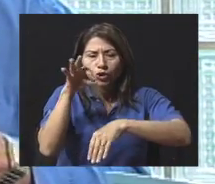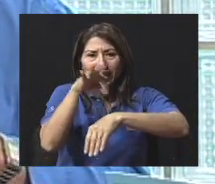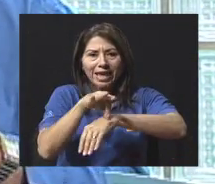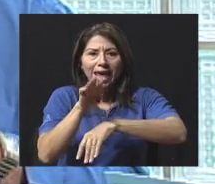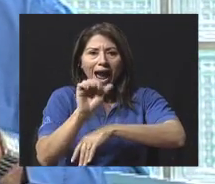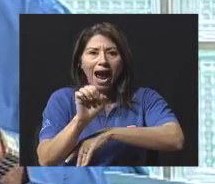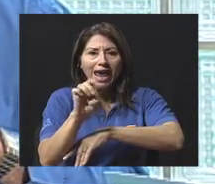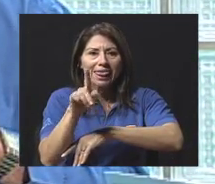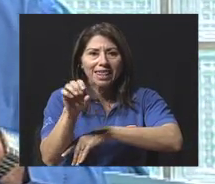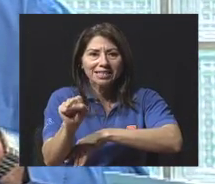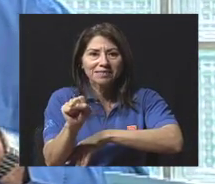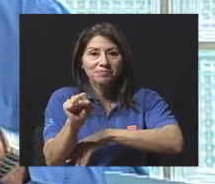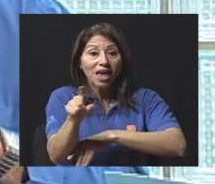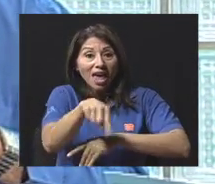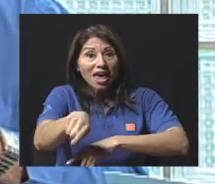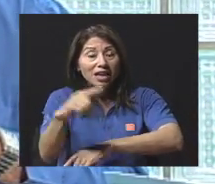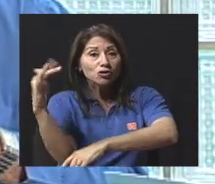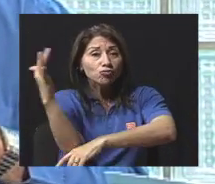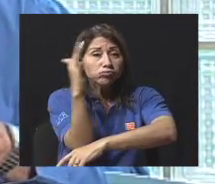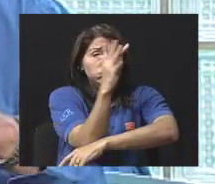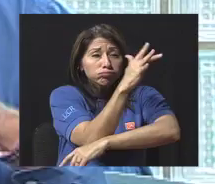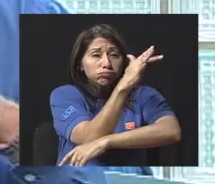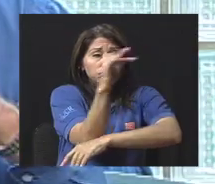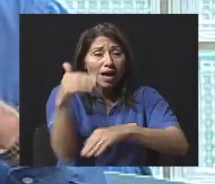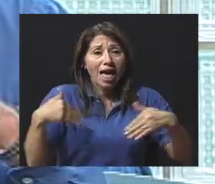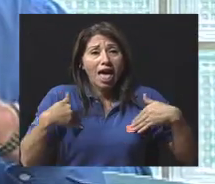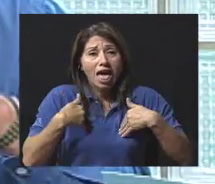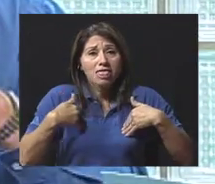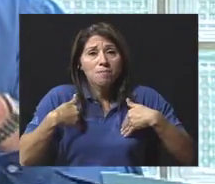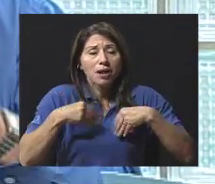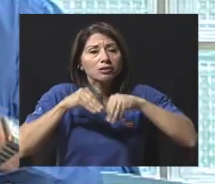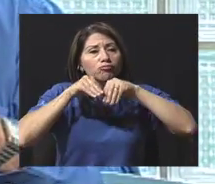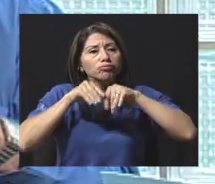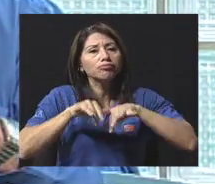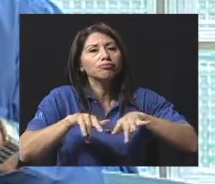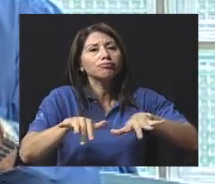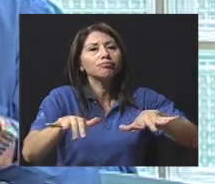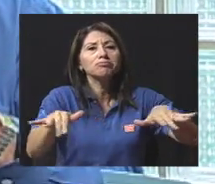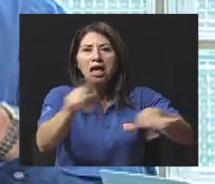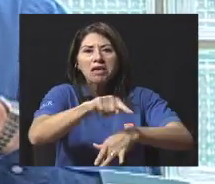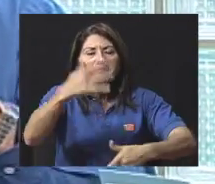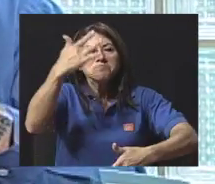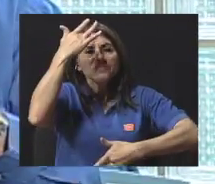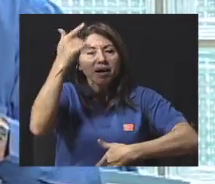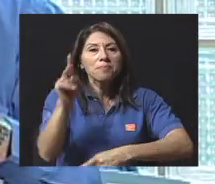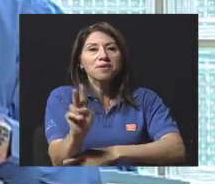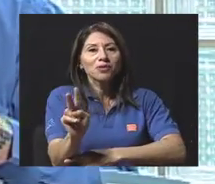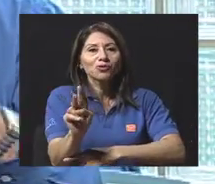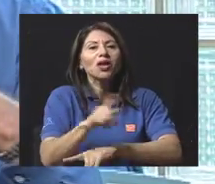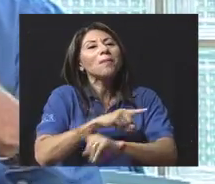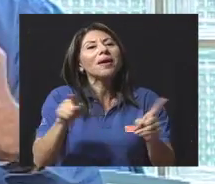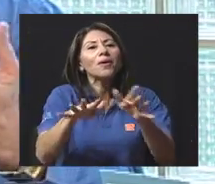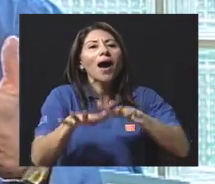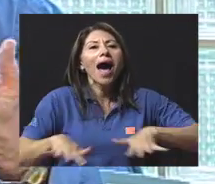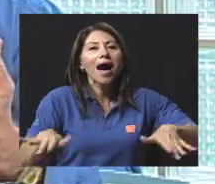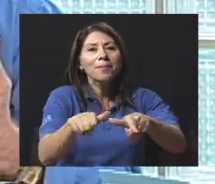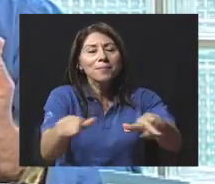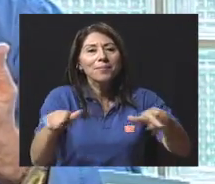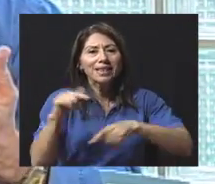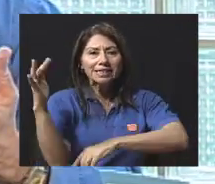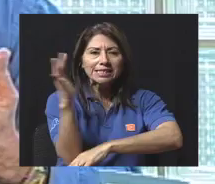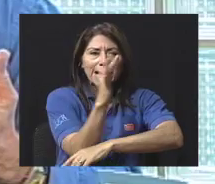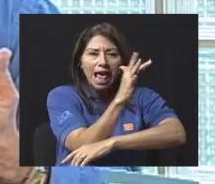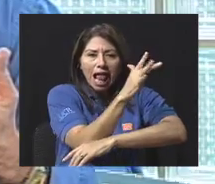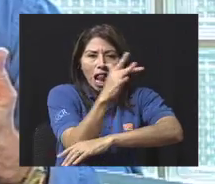realizan ese proceso de diseminación del virus pero en ambientes de la selva algunas veces cuando hay eh